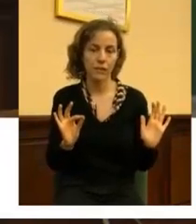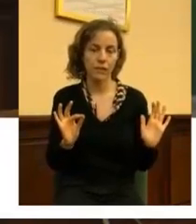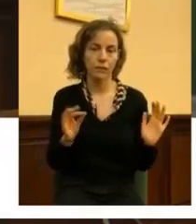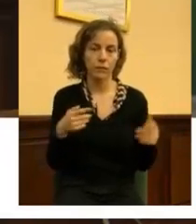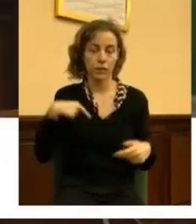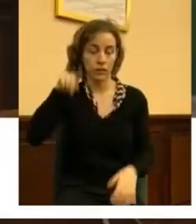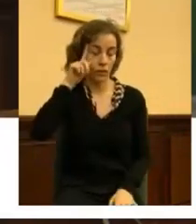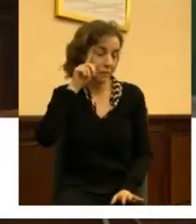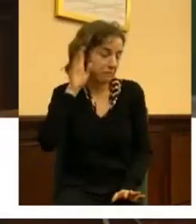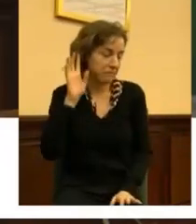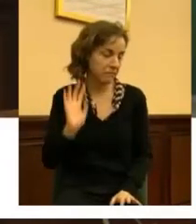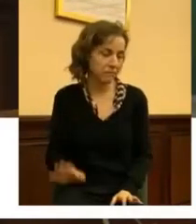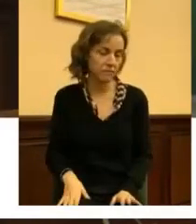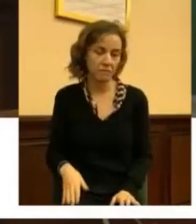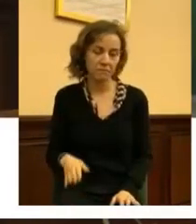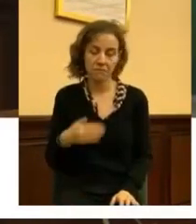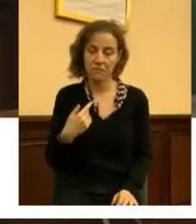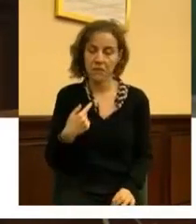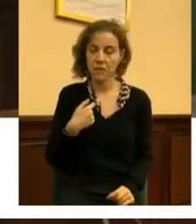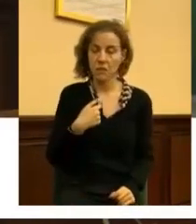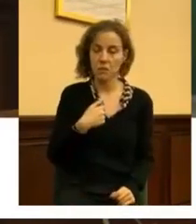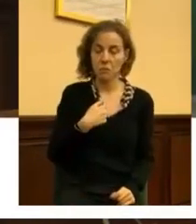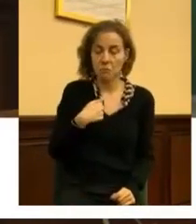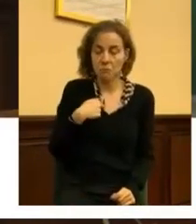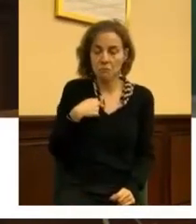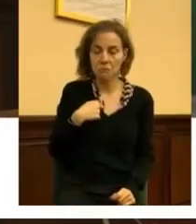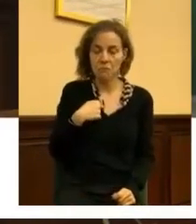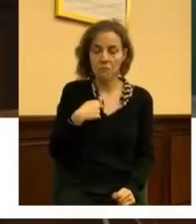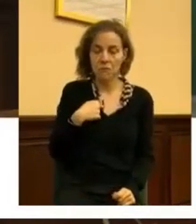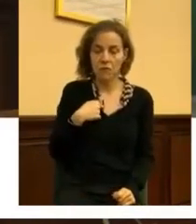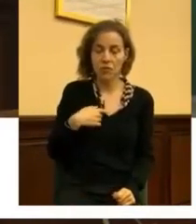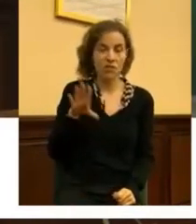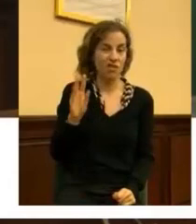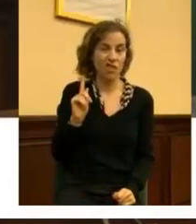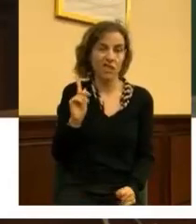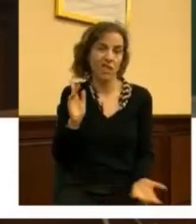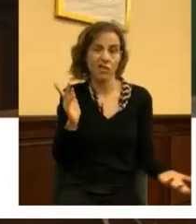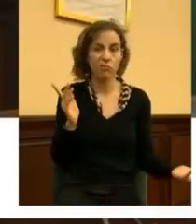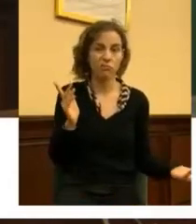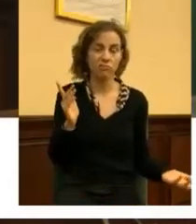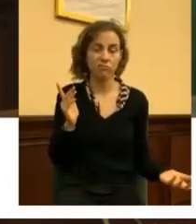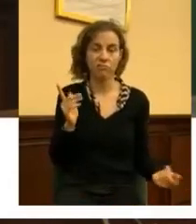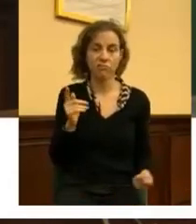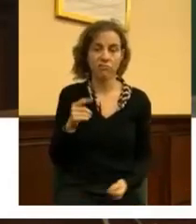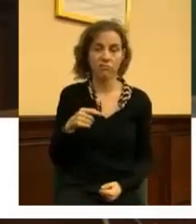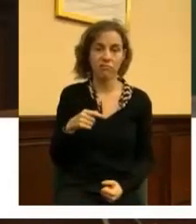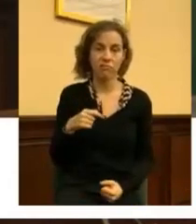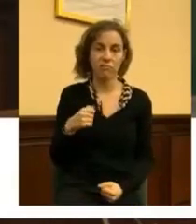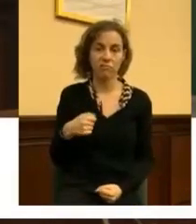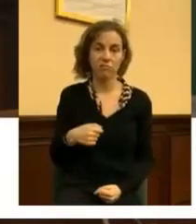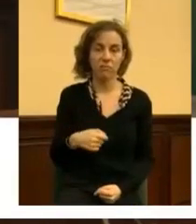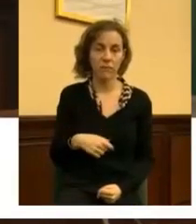Pues no sé. Ya le digo que yo no le entiendo. No entiendo qué ha querido usted decir. Gracias.